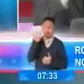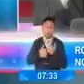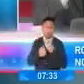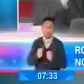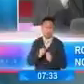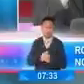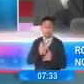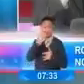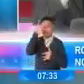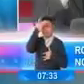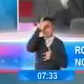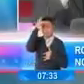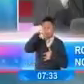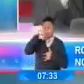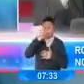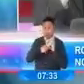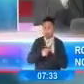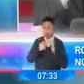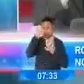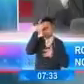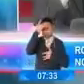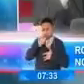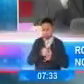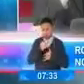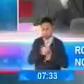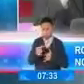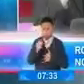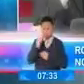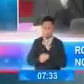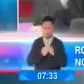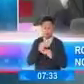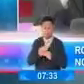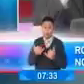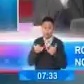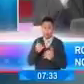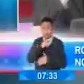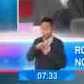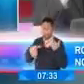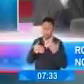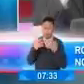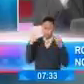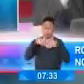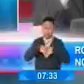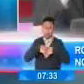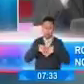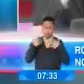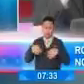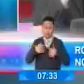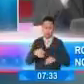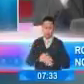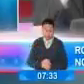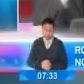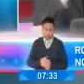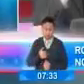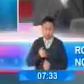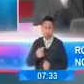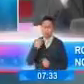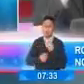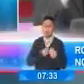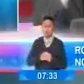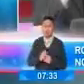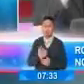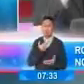este tema de la pandemia, por ejemplo, ha puesto al mundo entero contra la pared, ha puesto al mundo entero a preguntarse sobre